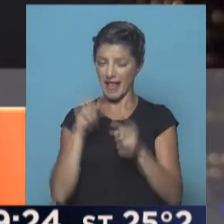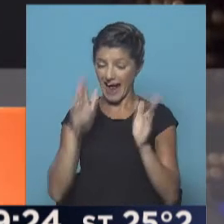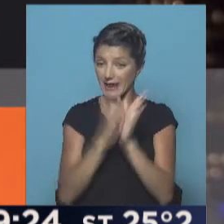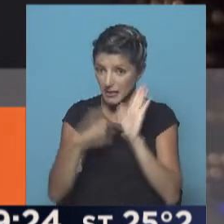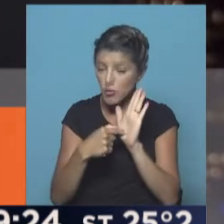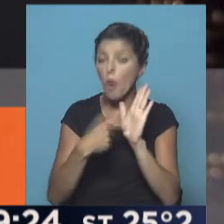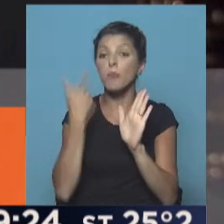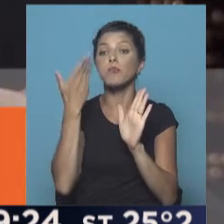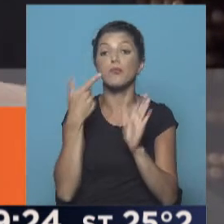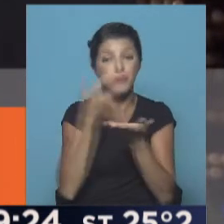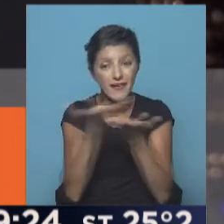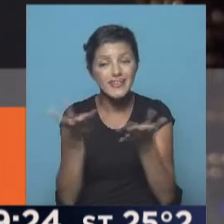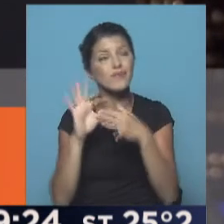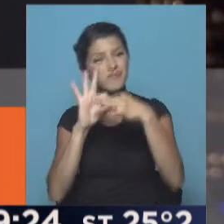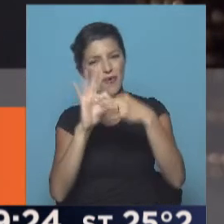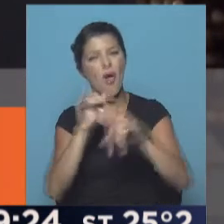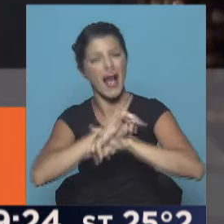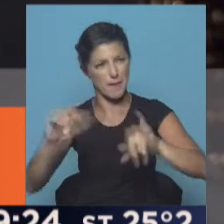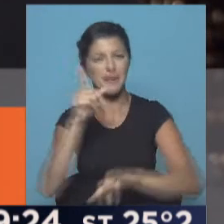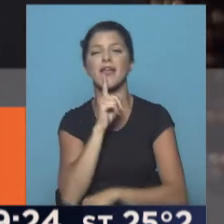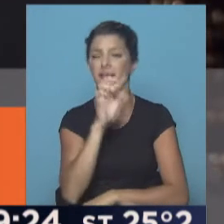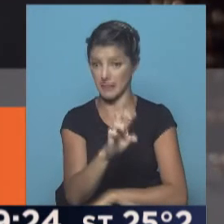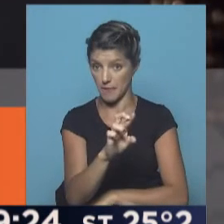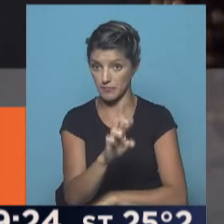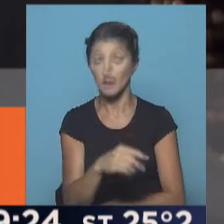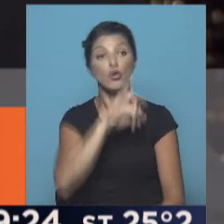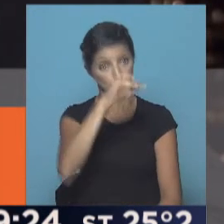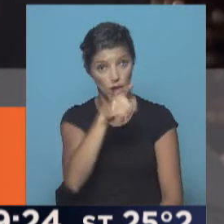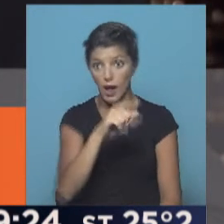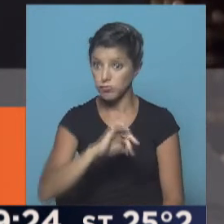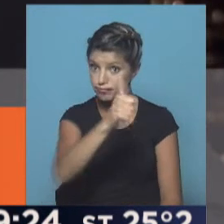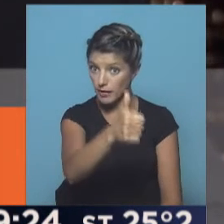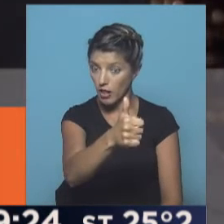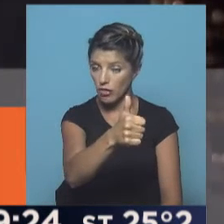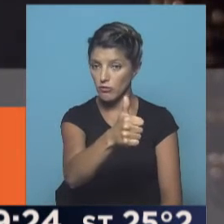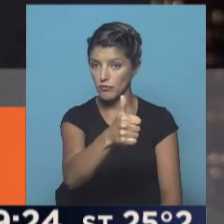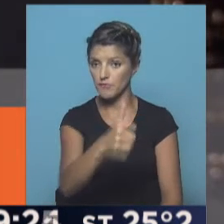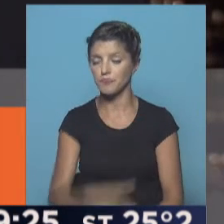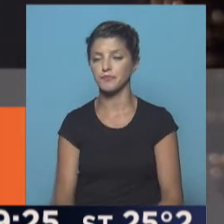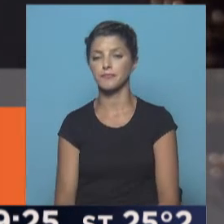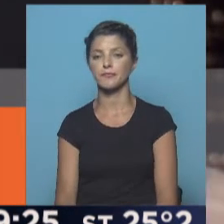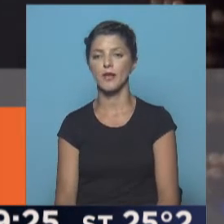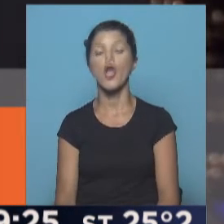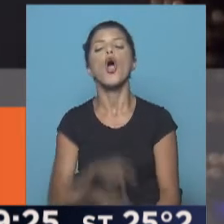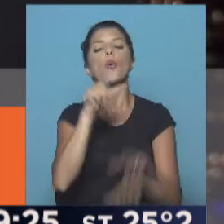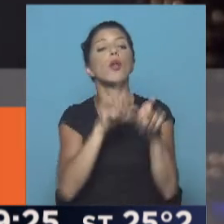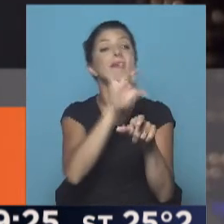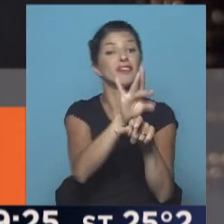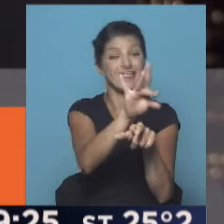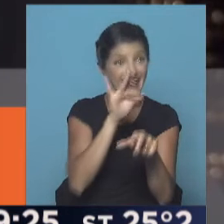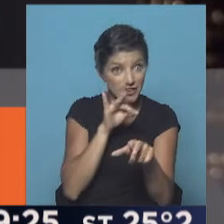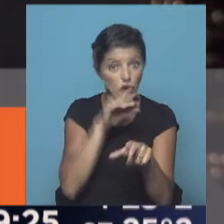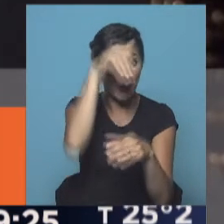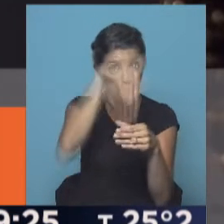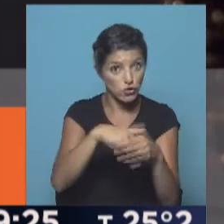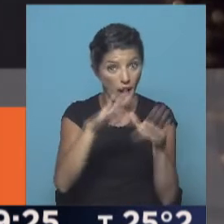la campaña de Trump. Trump ganó, como decíamos antes, la gente al votarlo a Trump rechazó efectivamente